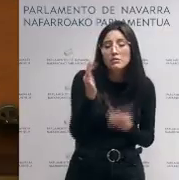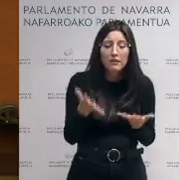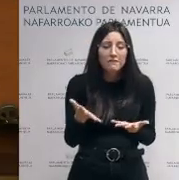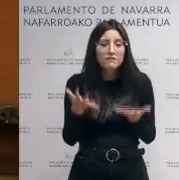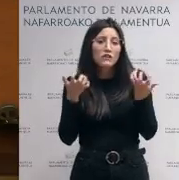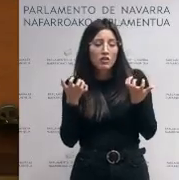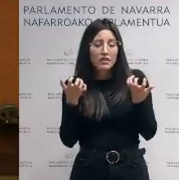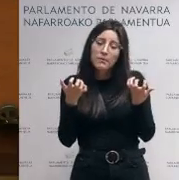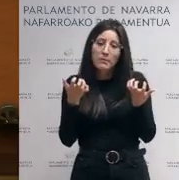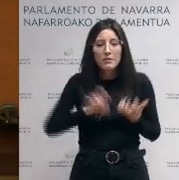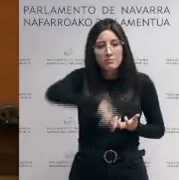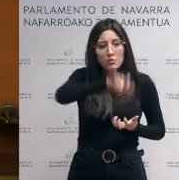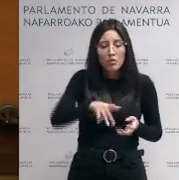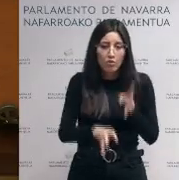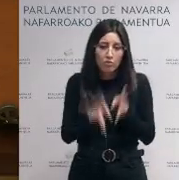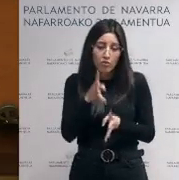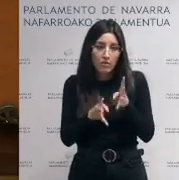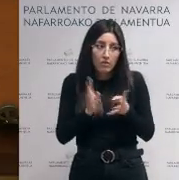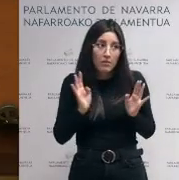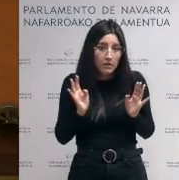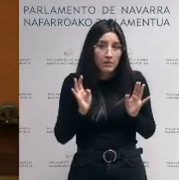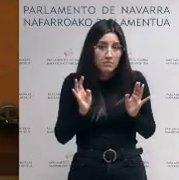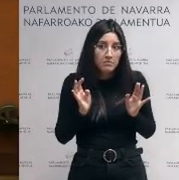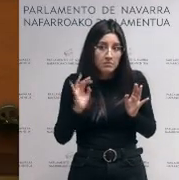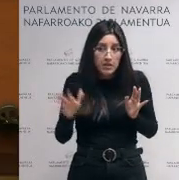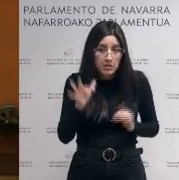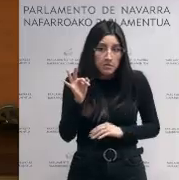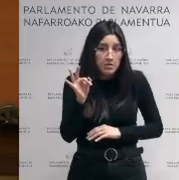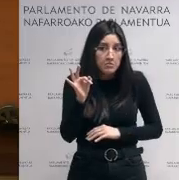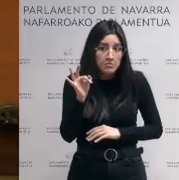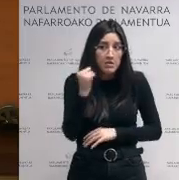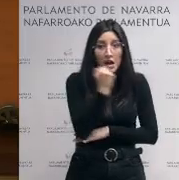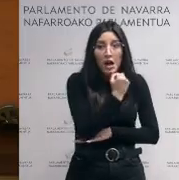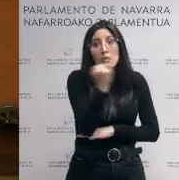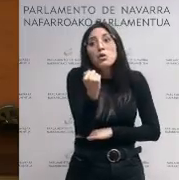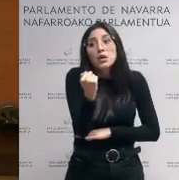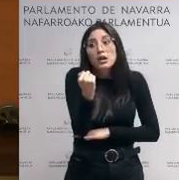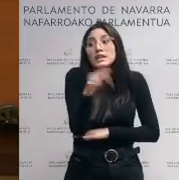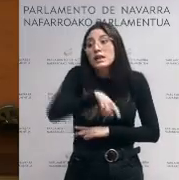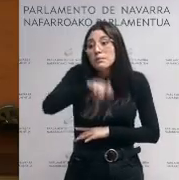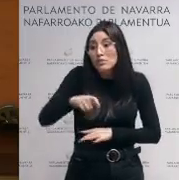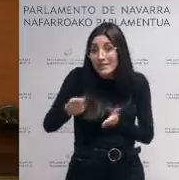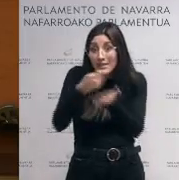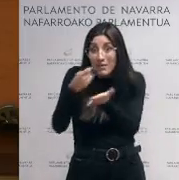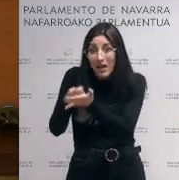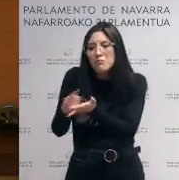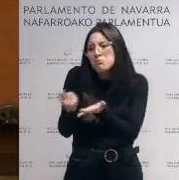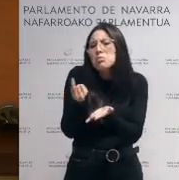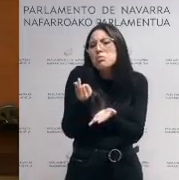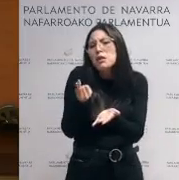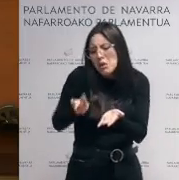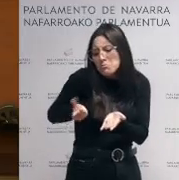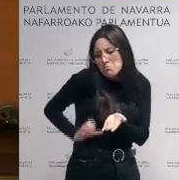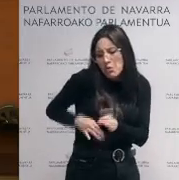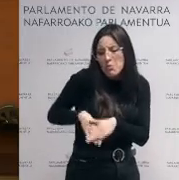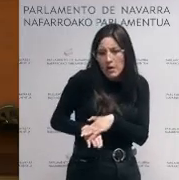para los ciudadanos y, desde luego, apoyan directamente dejar dinero en el bolsillo del contribuyente. Esto ha ocurrido en la Comunidad